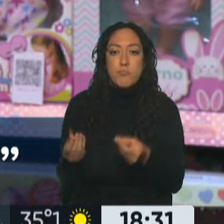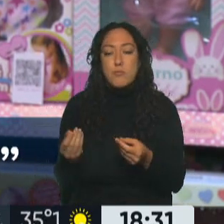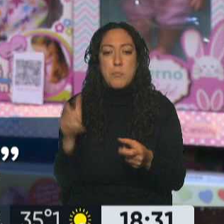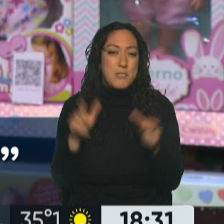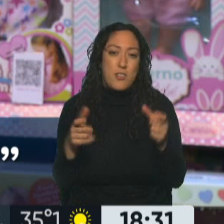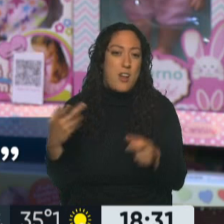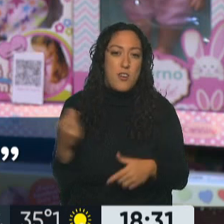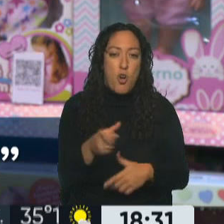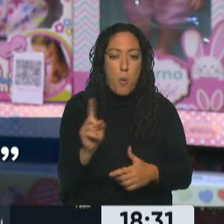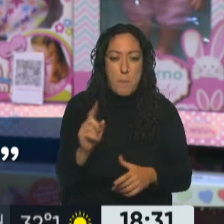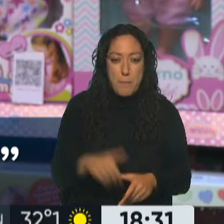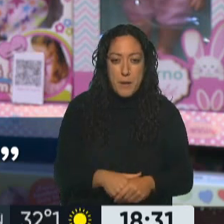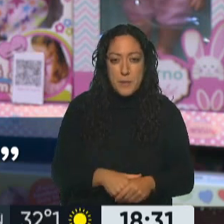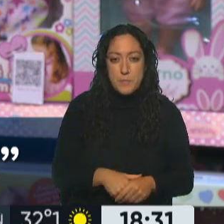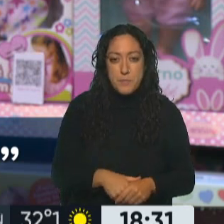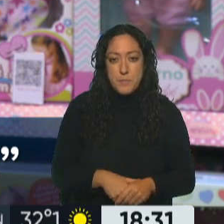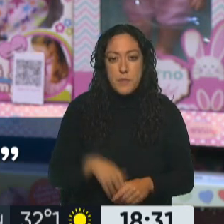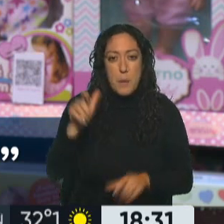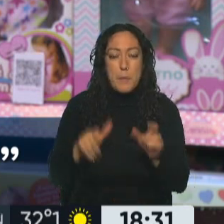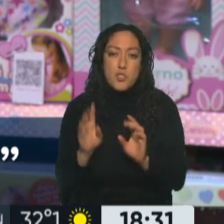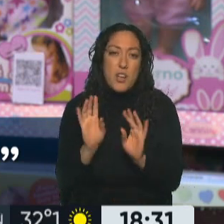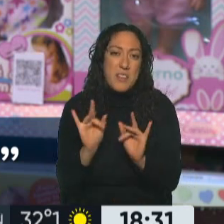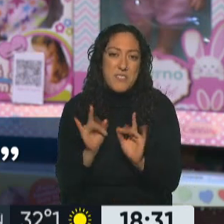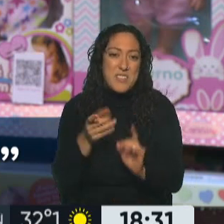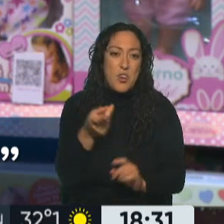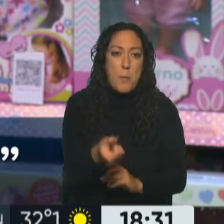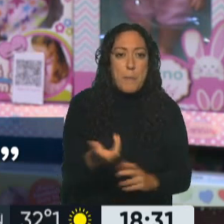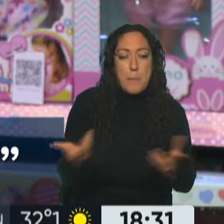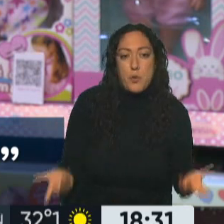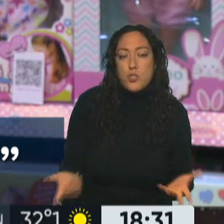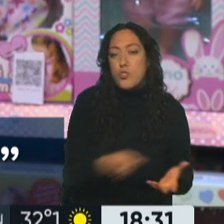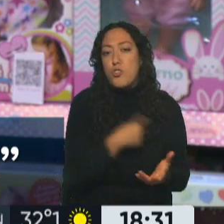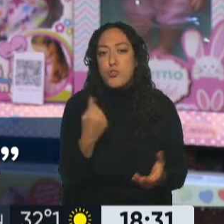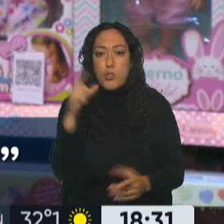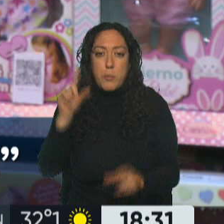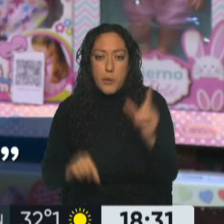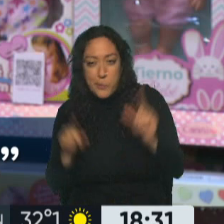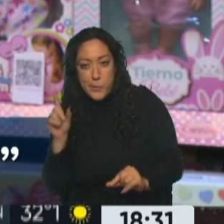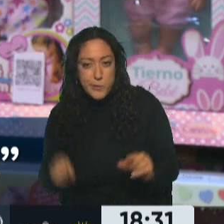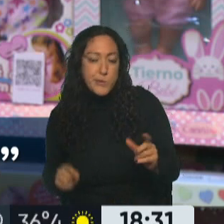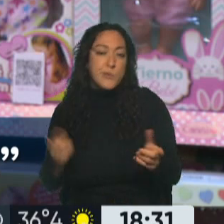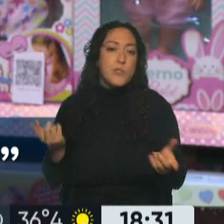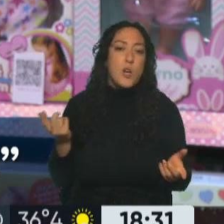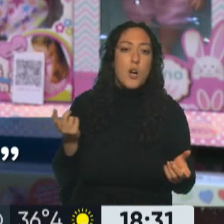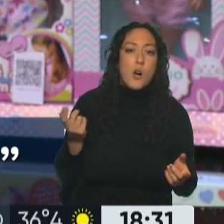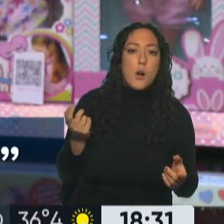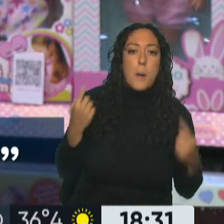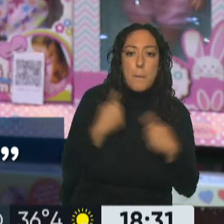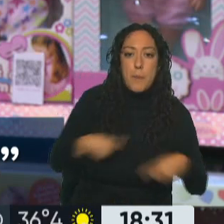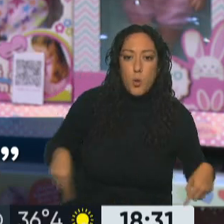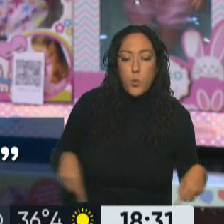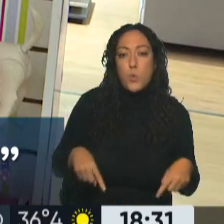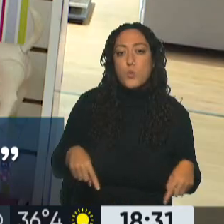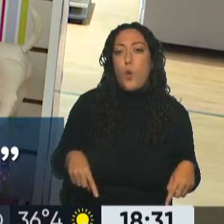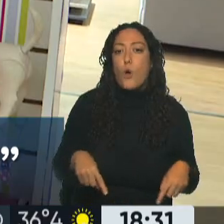muy difícil. Hoy al consumidor le cuesta mucho. Entonces nosotros tratamos de hacer promociones, de trabajar con los productos que podamos